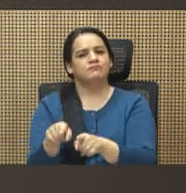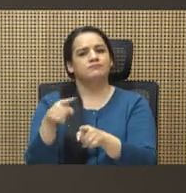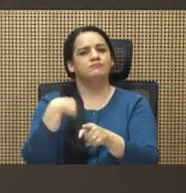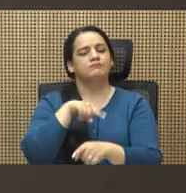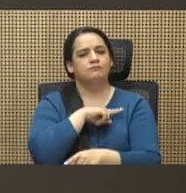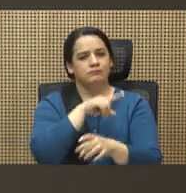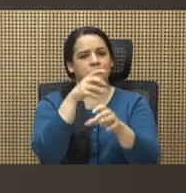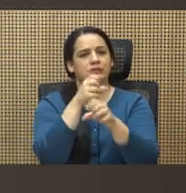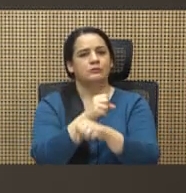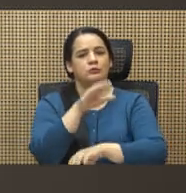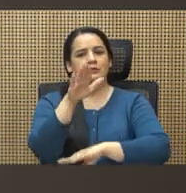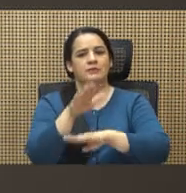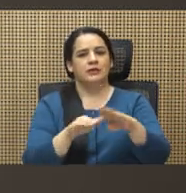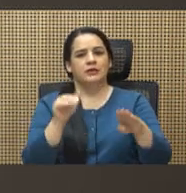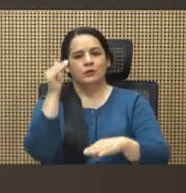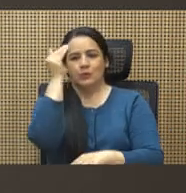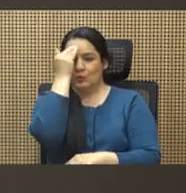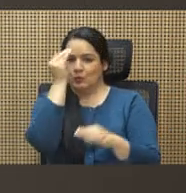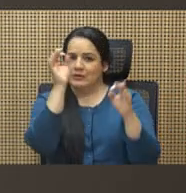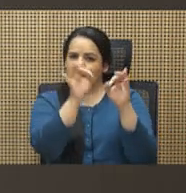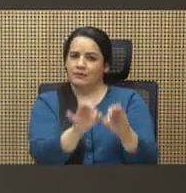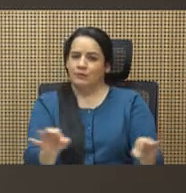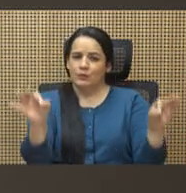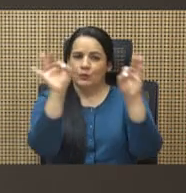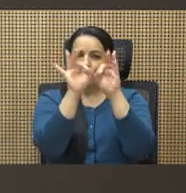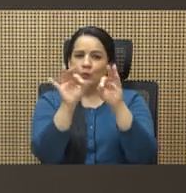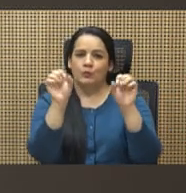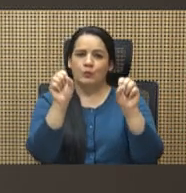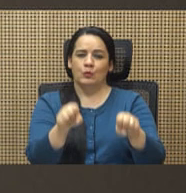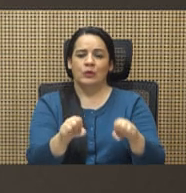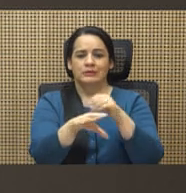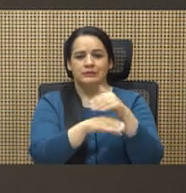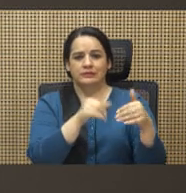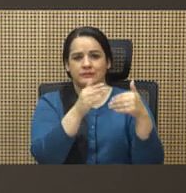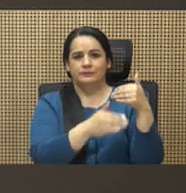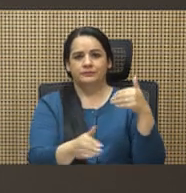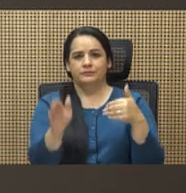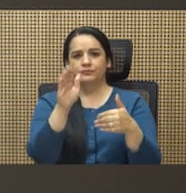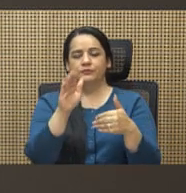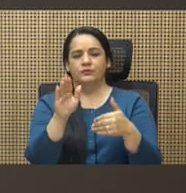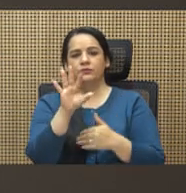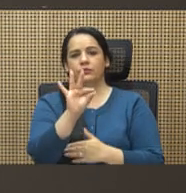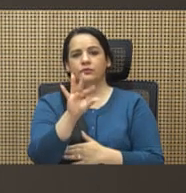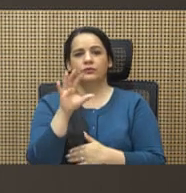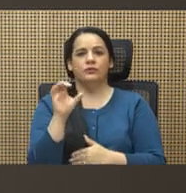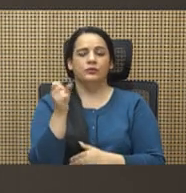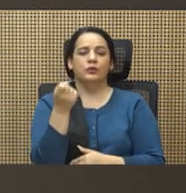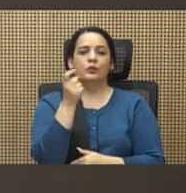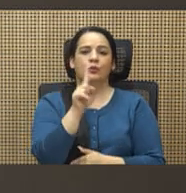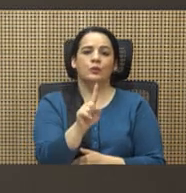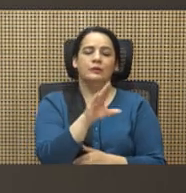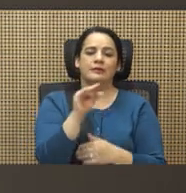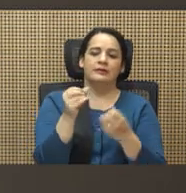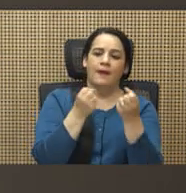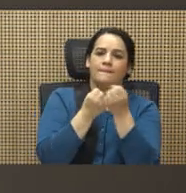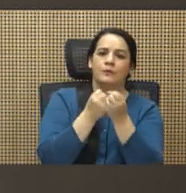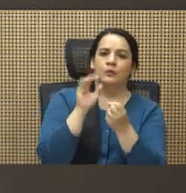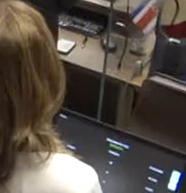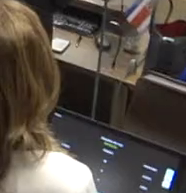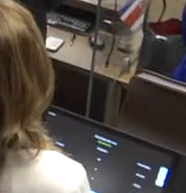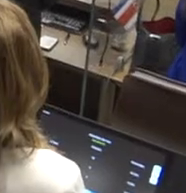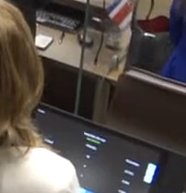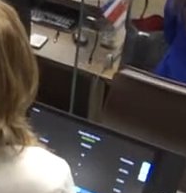a la importancia de poder sacar adelante al 911 y apoyar sus